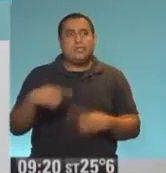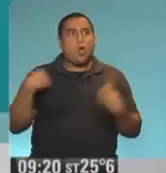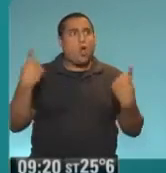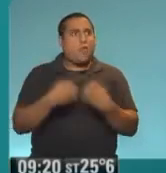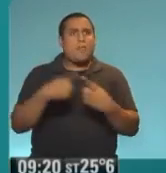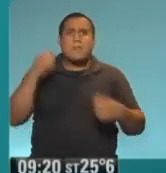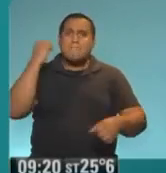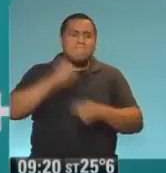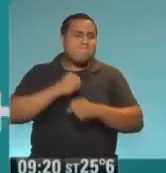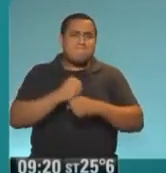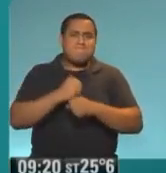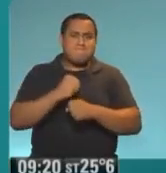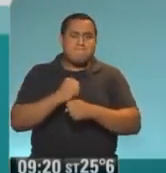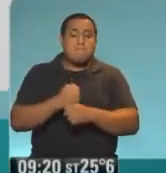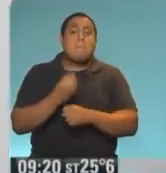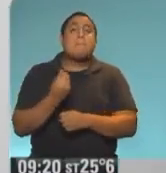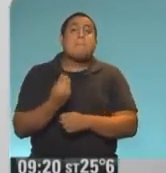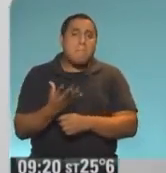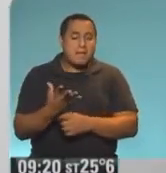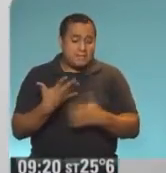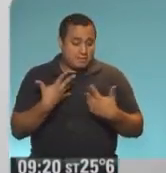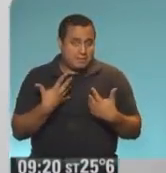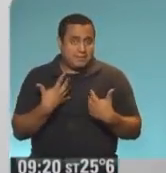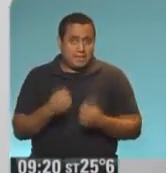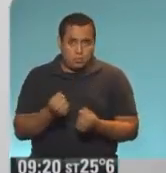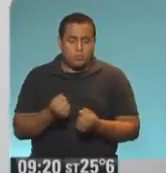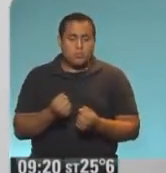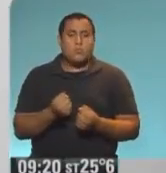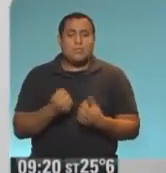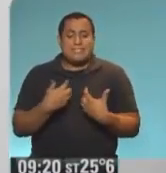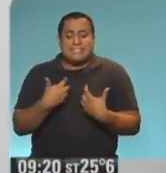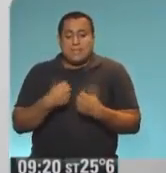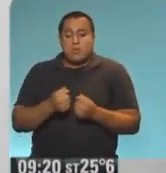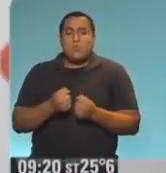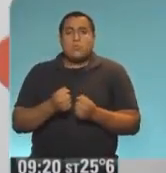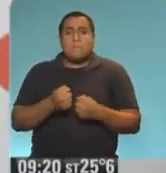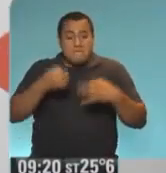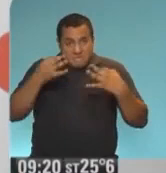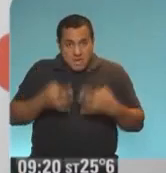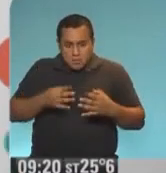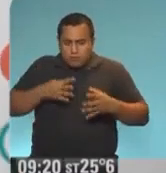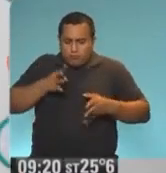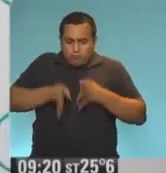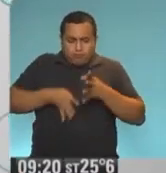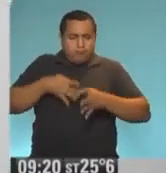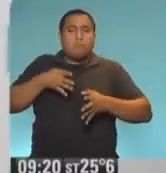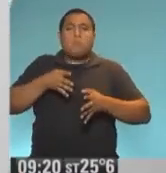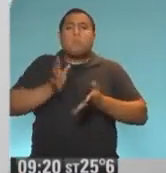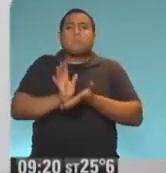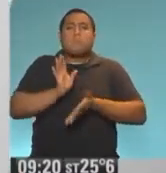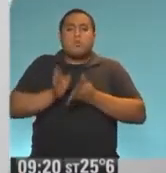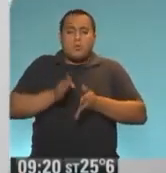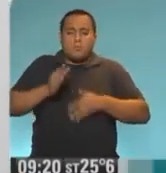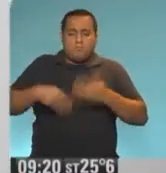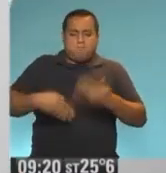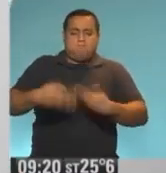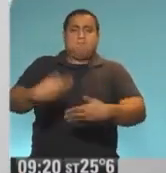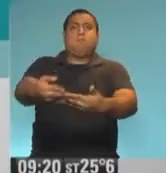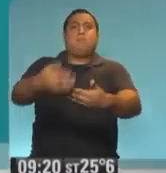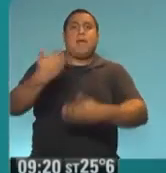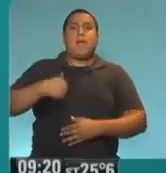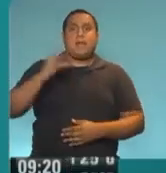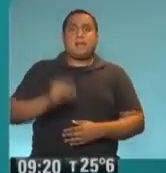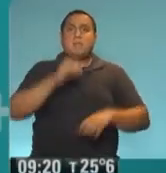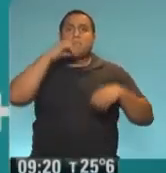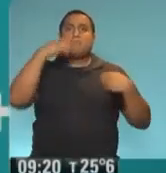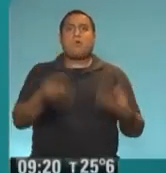juntos para que la salud también sea un motor importante del desarrollo y la recuperación de la